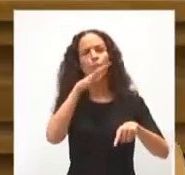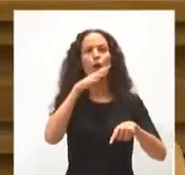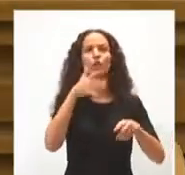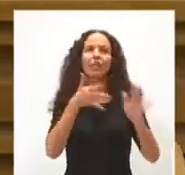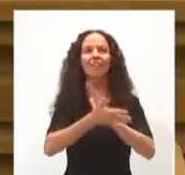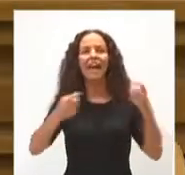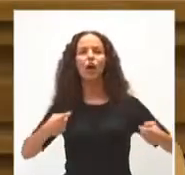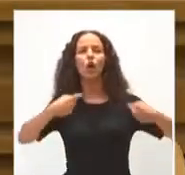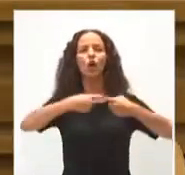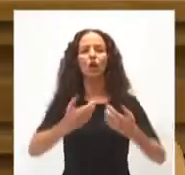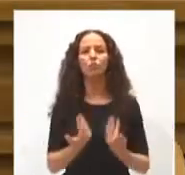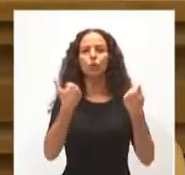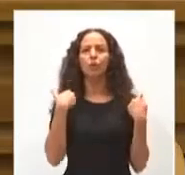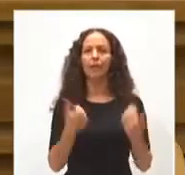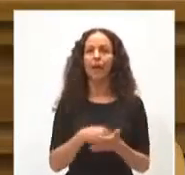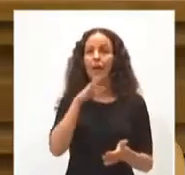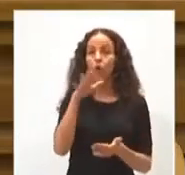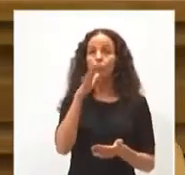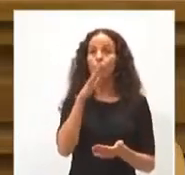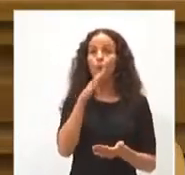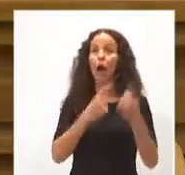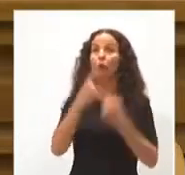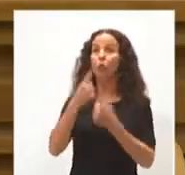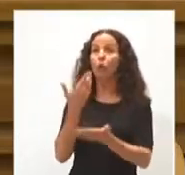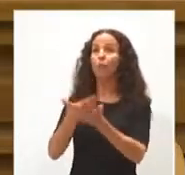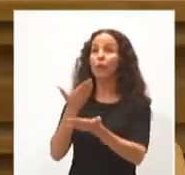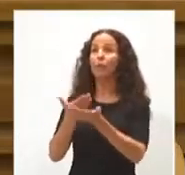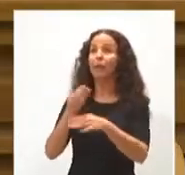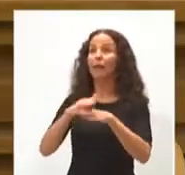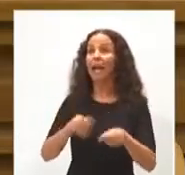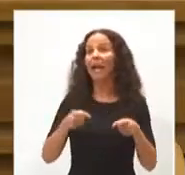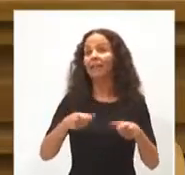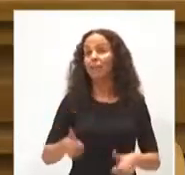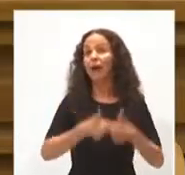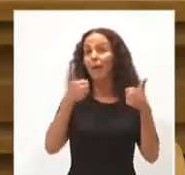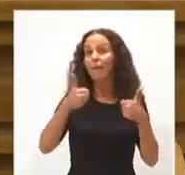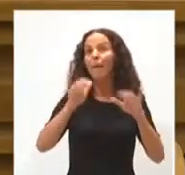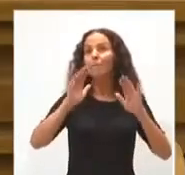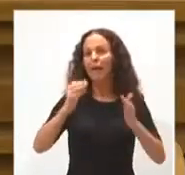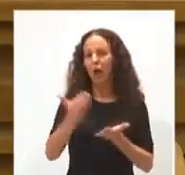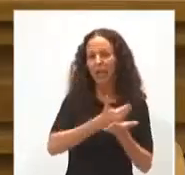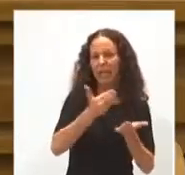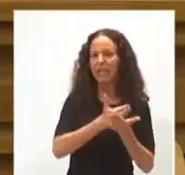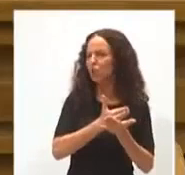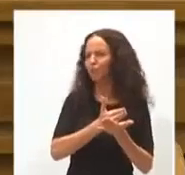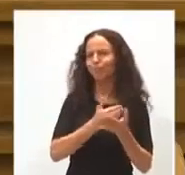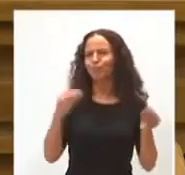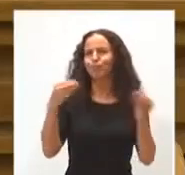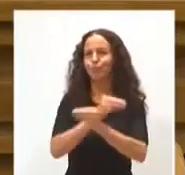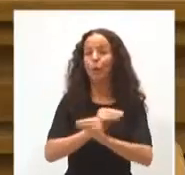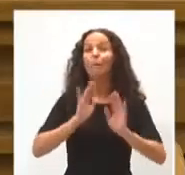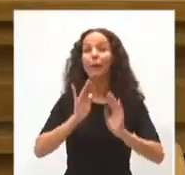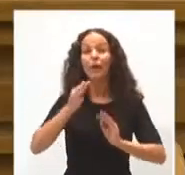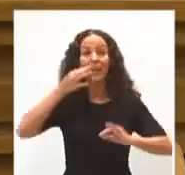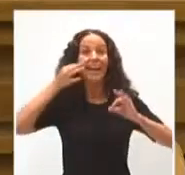gastos con los ingresos lo que hay gente que pide para gastar más pero no se corresponsabiliza con los ingresos eso es tener literalmente mucho morro pero la verdad